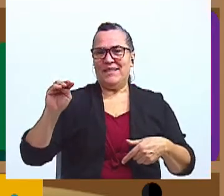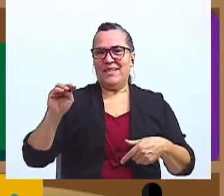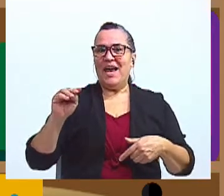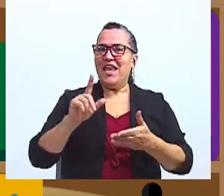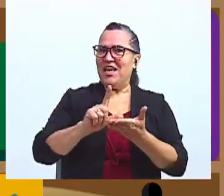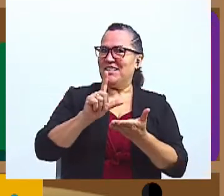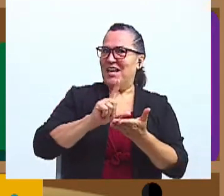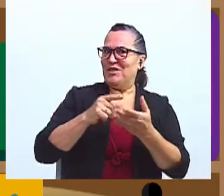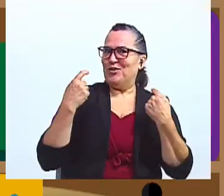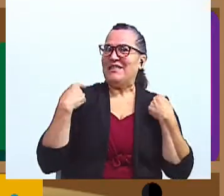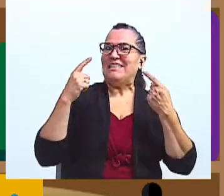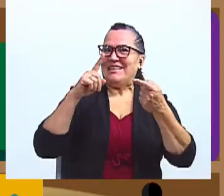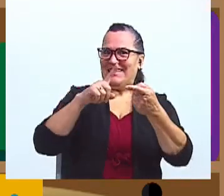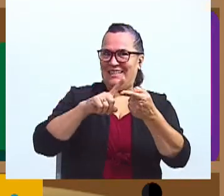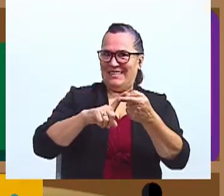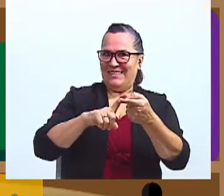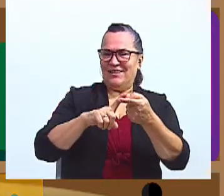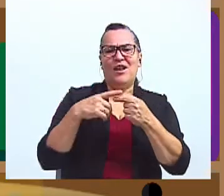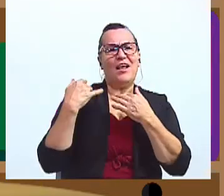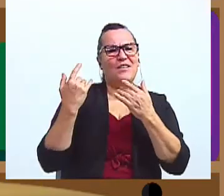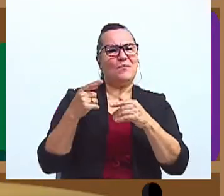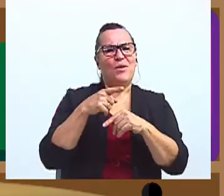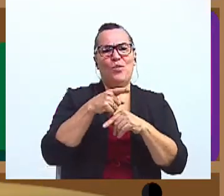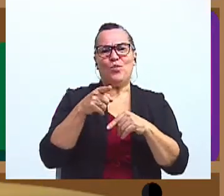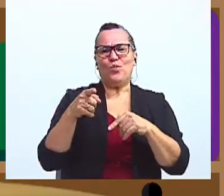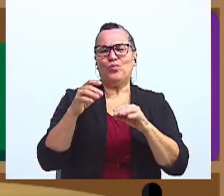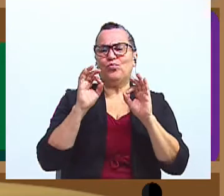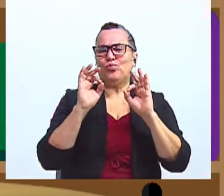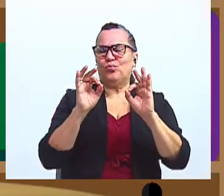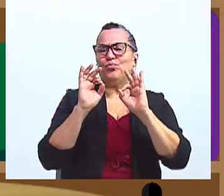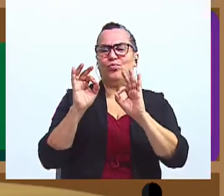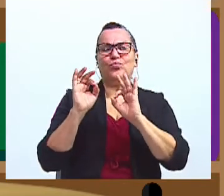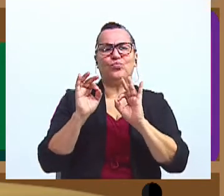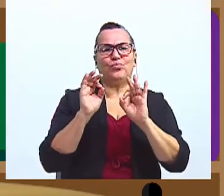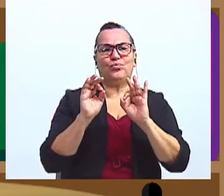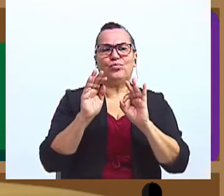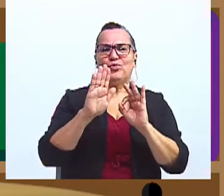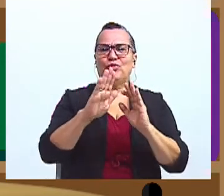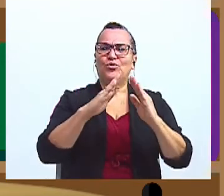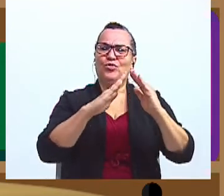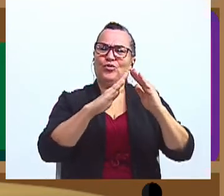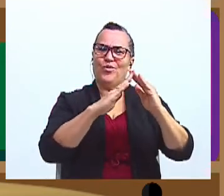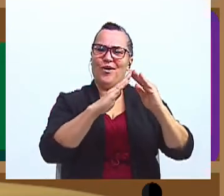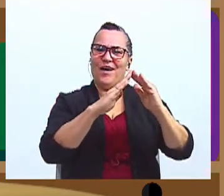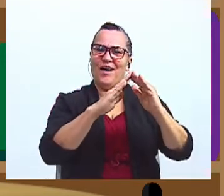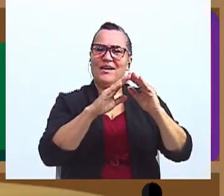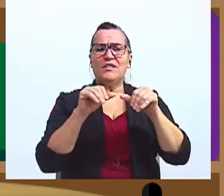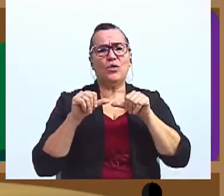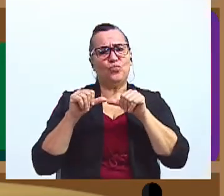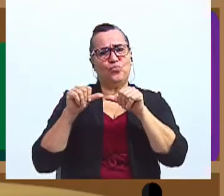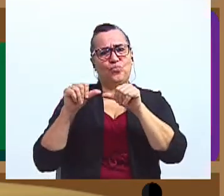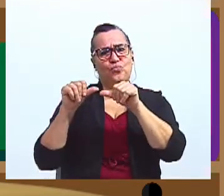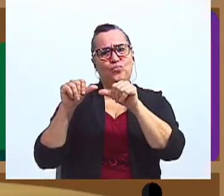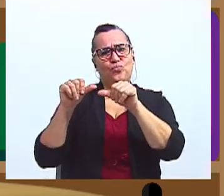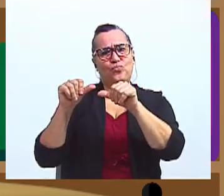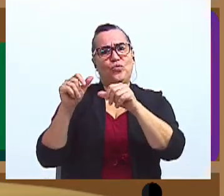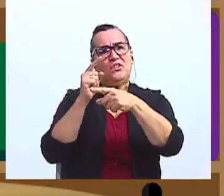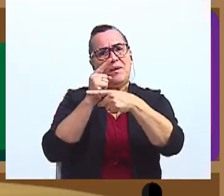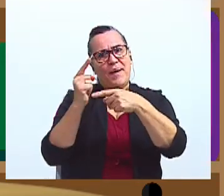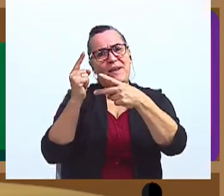lección de español. Espero que se encuentren muy bien en sus hogares y que continúen todas las